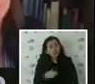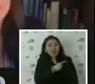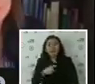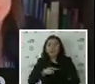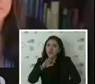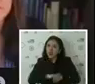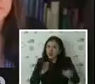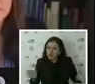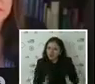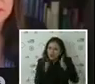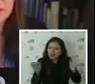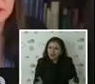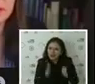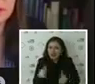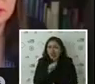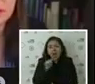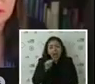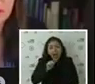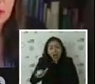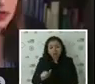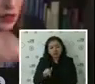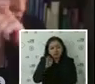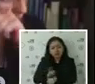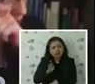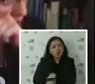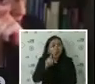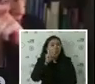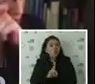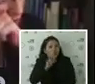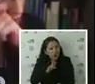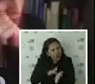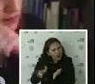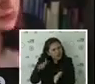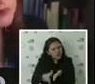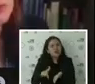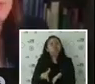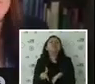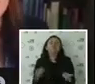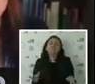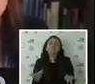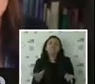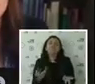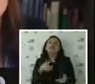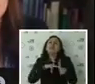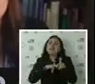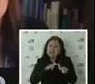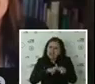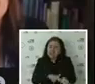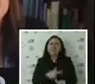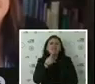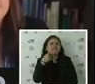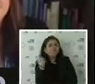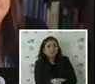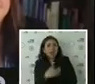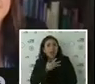seguir impulsando a las mujeres, seguir apoyando y sobre todo seguir denunciando esa violencia